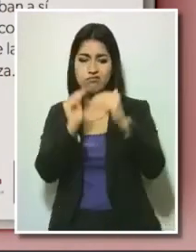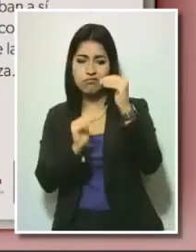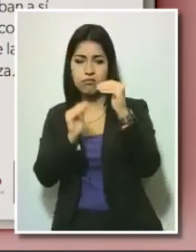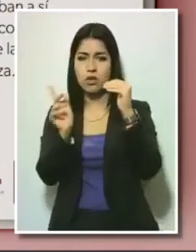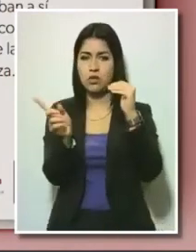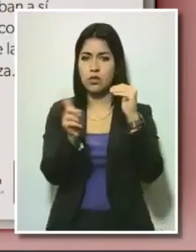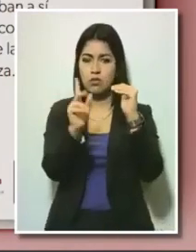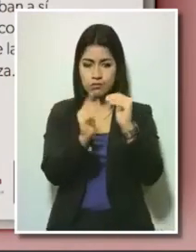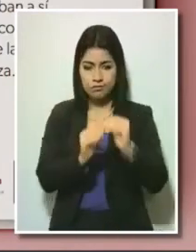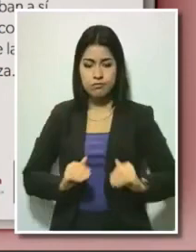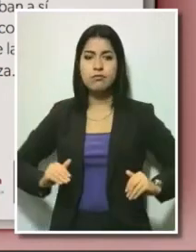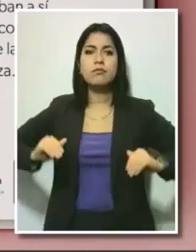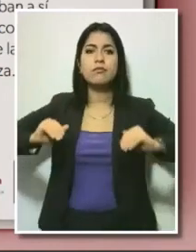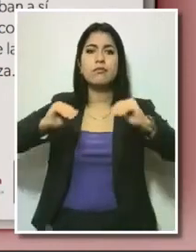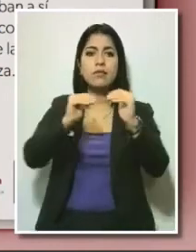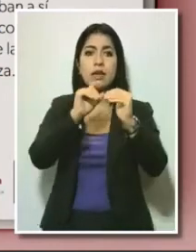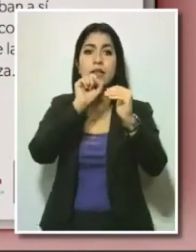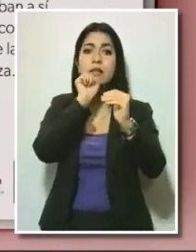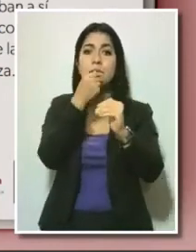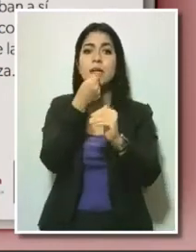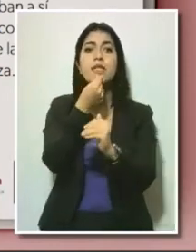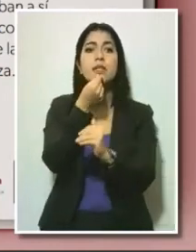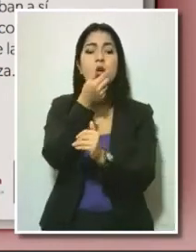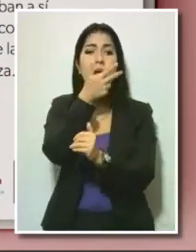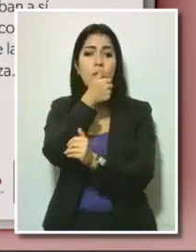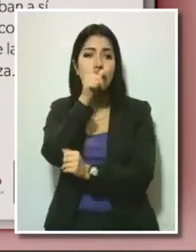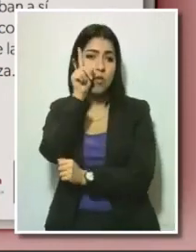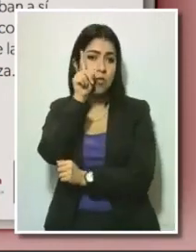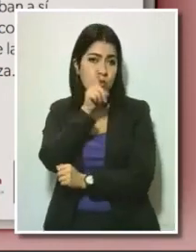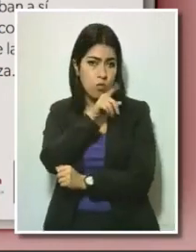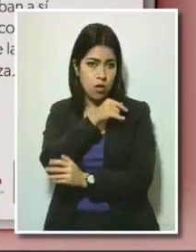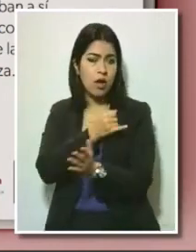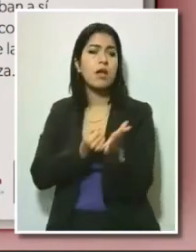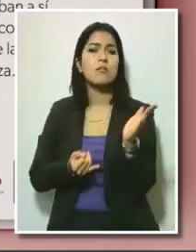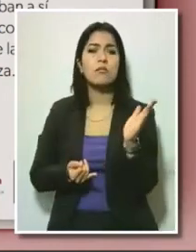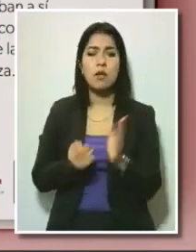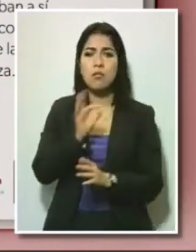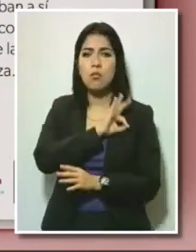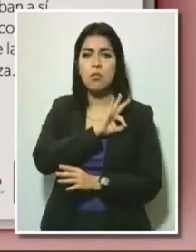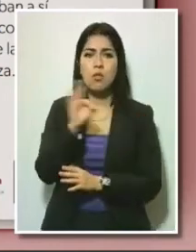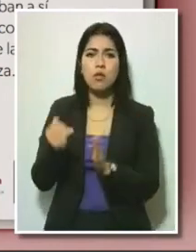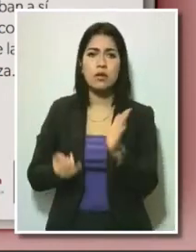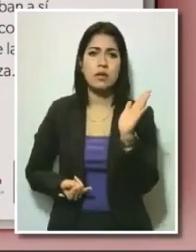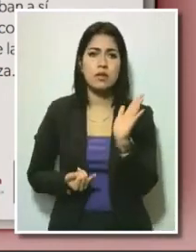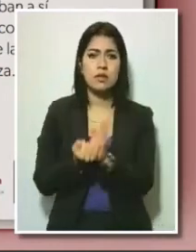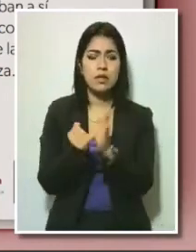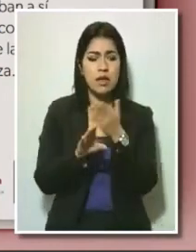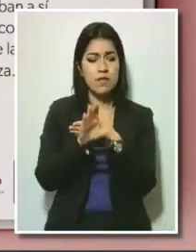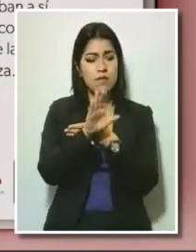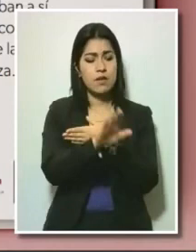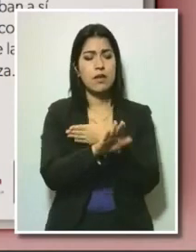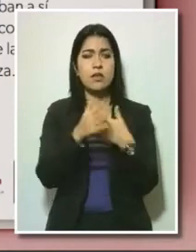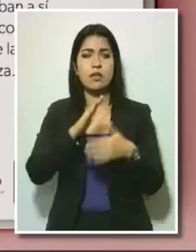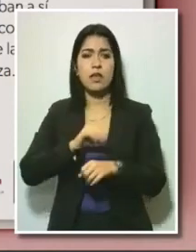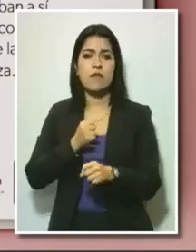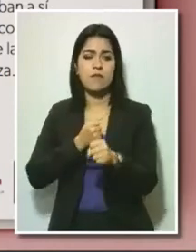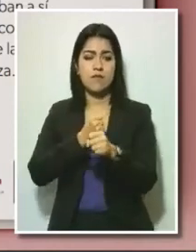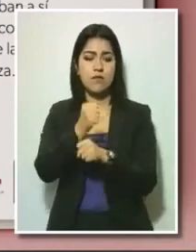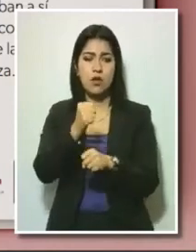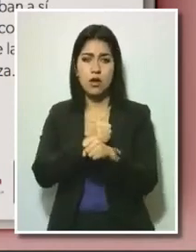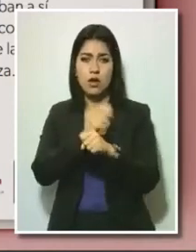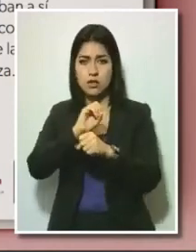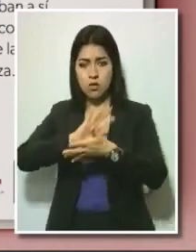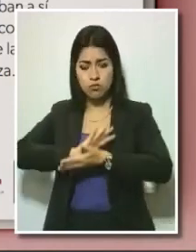y que cada uno, tanto niños como niñas, tiene autonomía y evitar la violencia y la discriminación por razón de género o